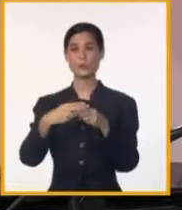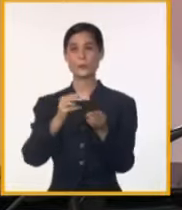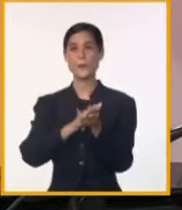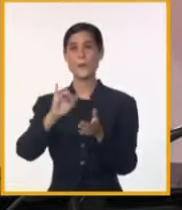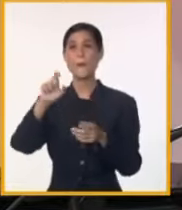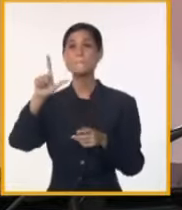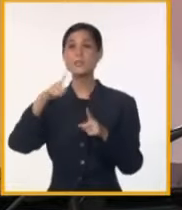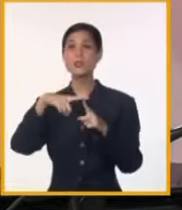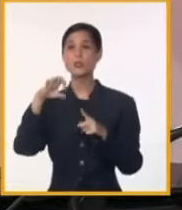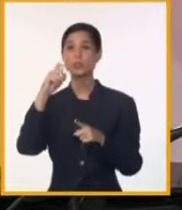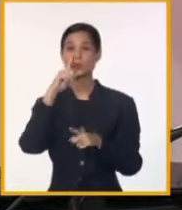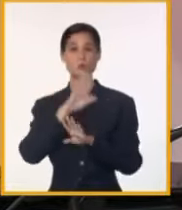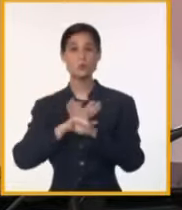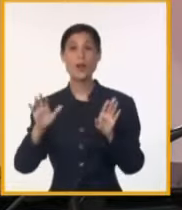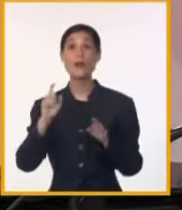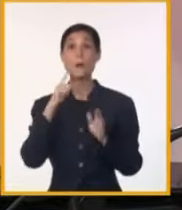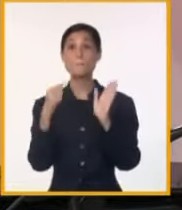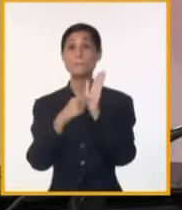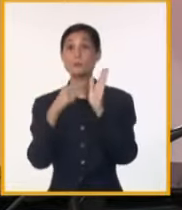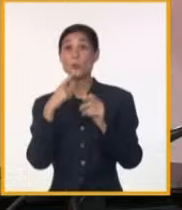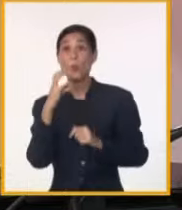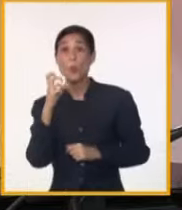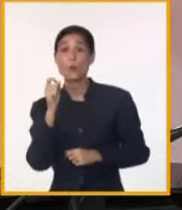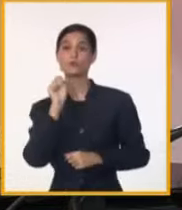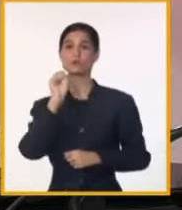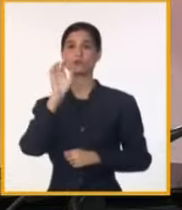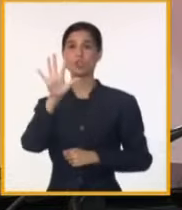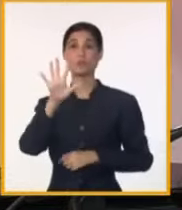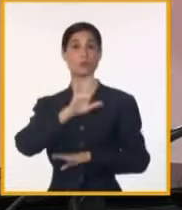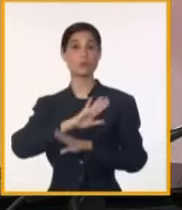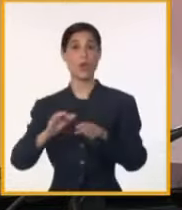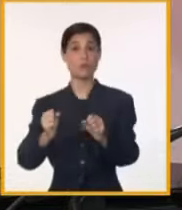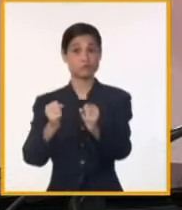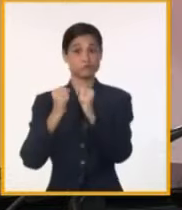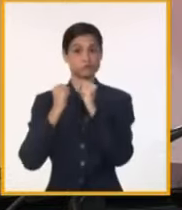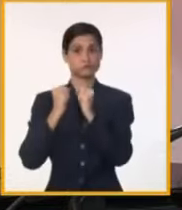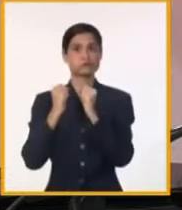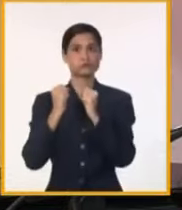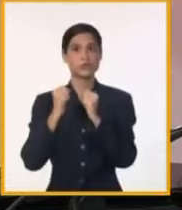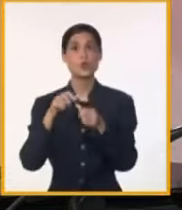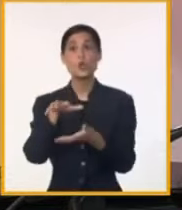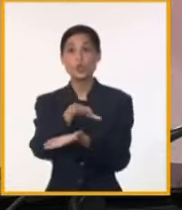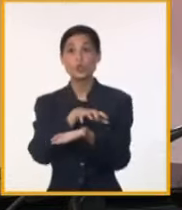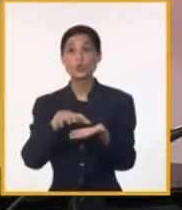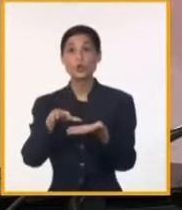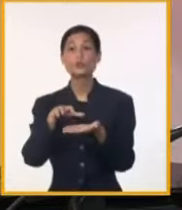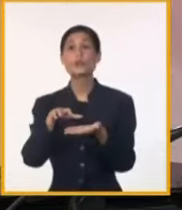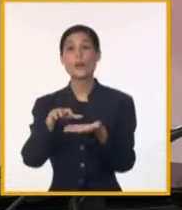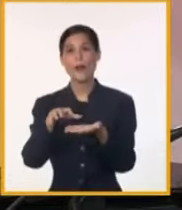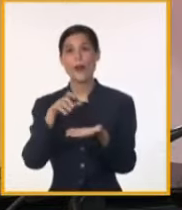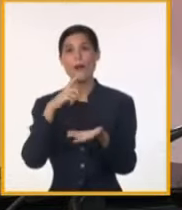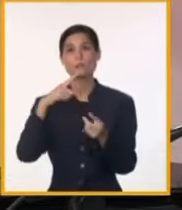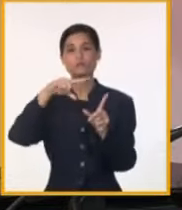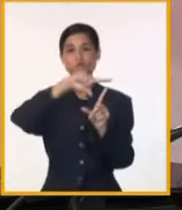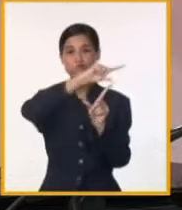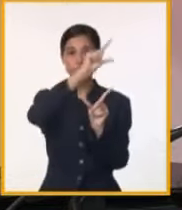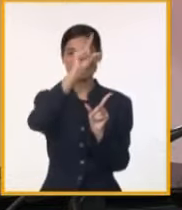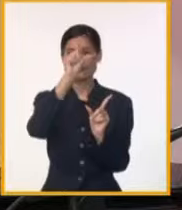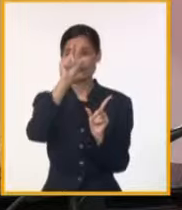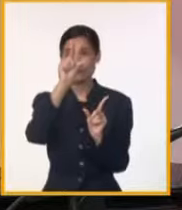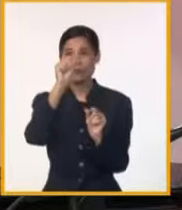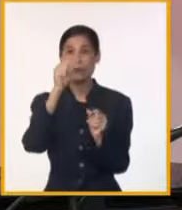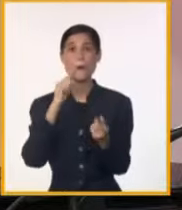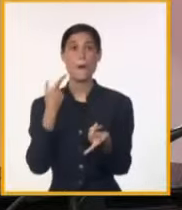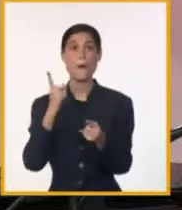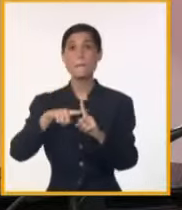categoría 5 y amenaza directamente las costas de la Florida pero va a tener Bueno de hecho ya está teniendo impacto en México y